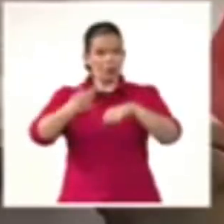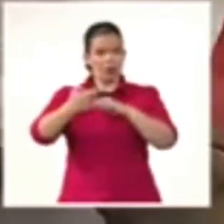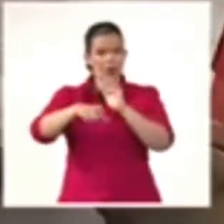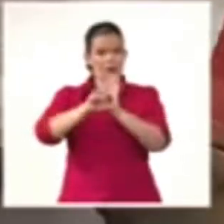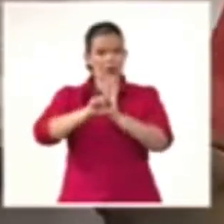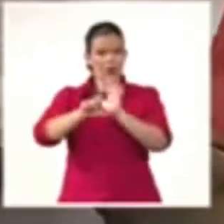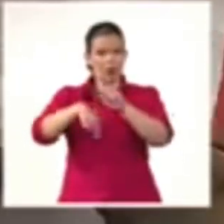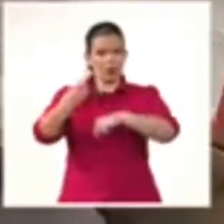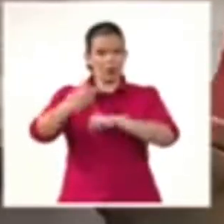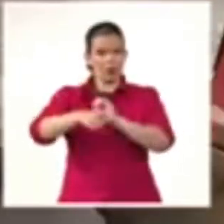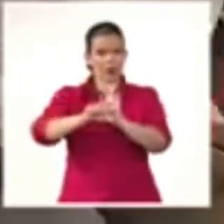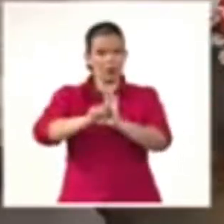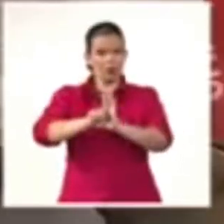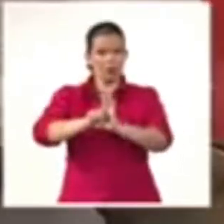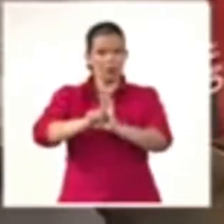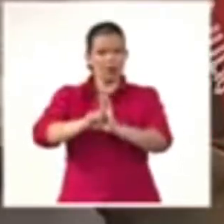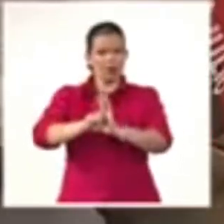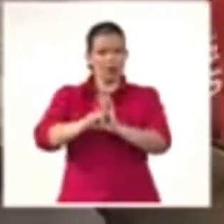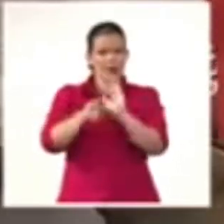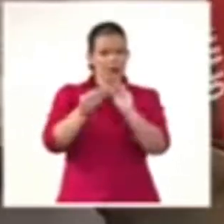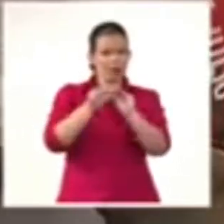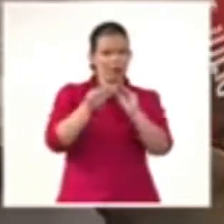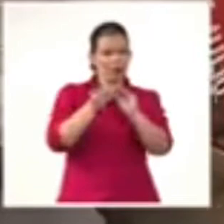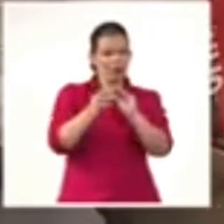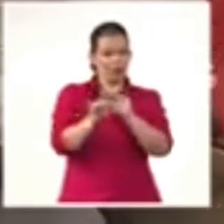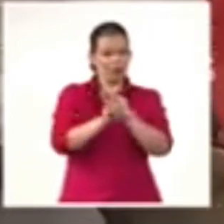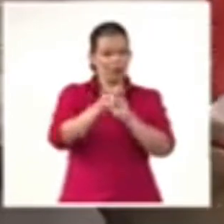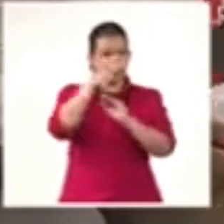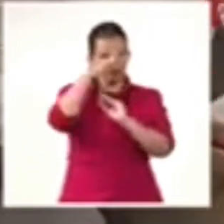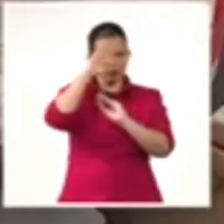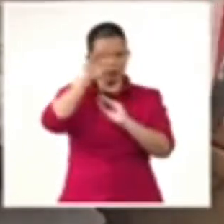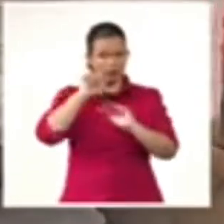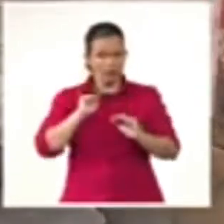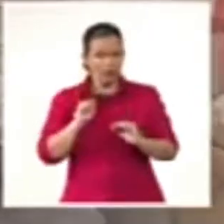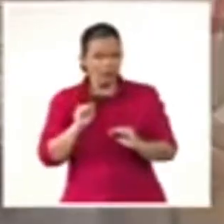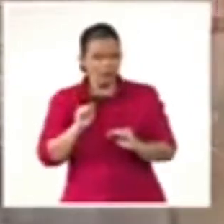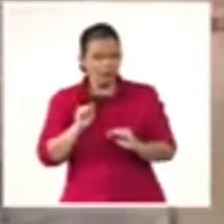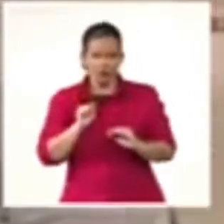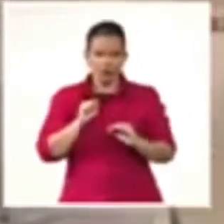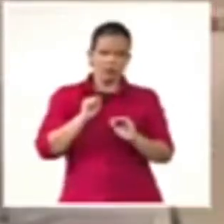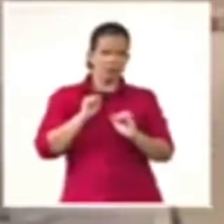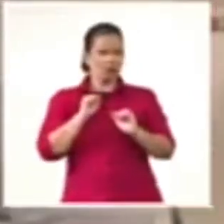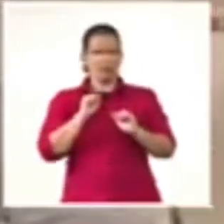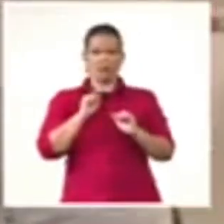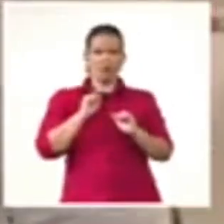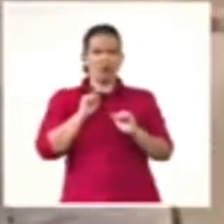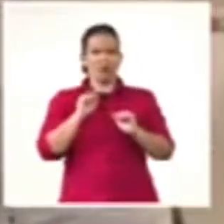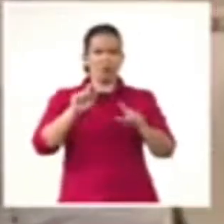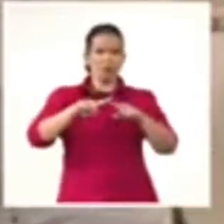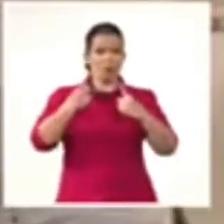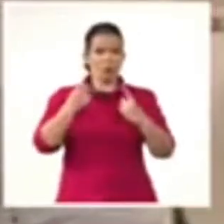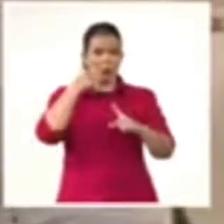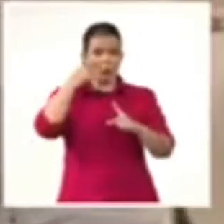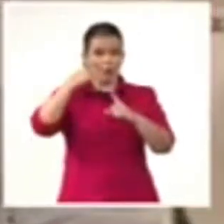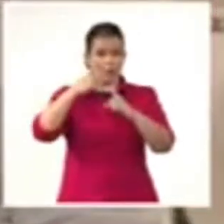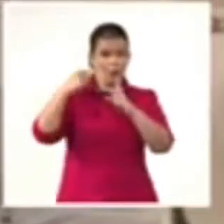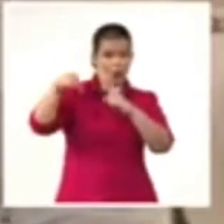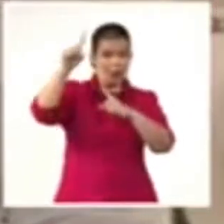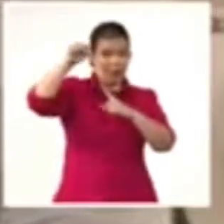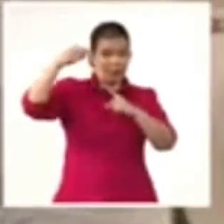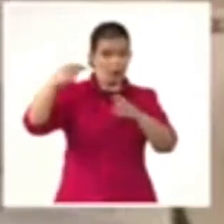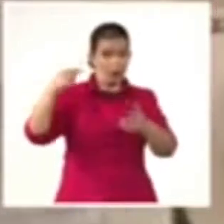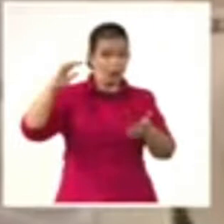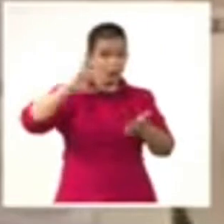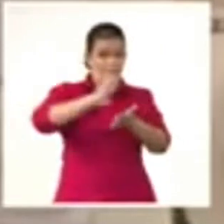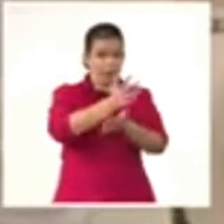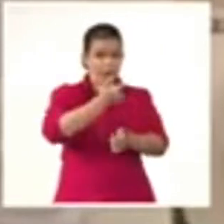Cuba sería el retorno al día después del asalto al Moncada. Un baño de sangre, una revancha del odio y